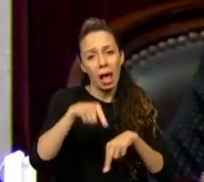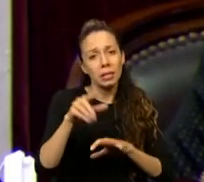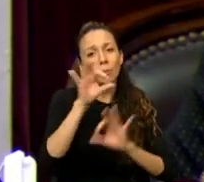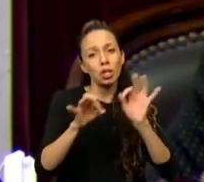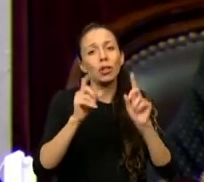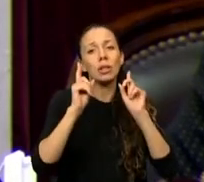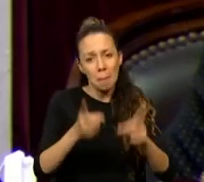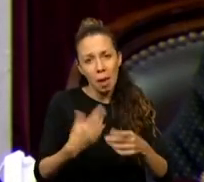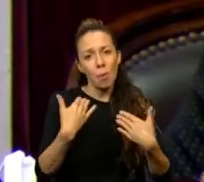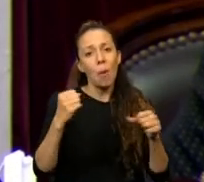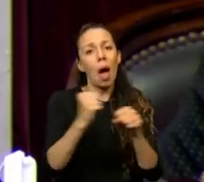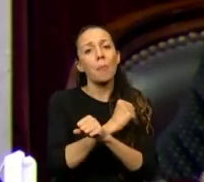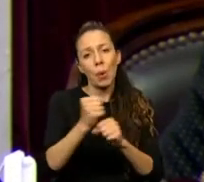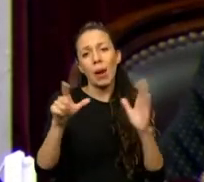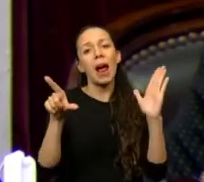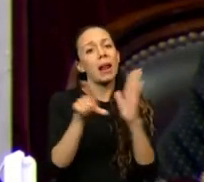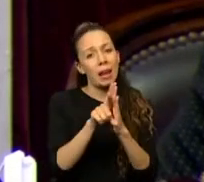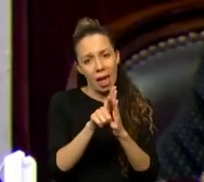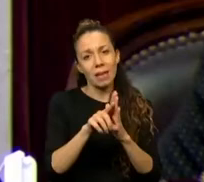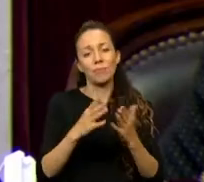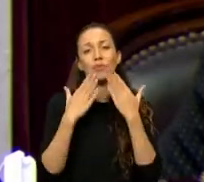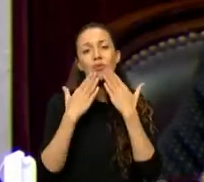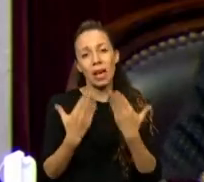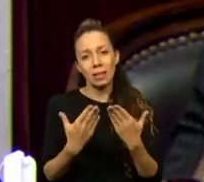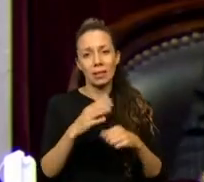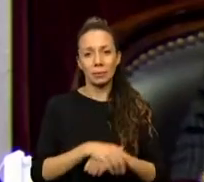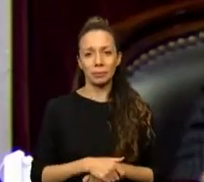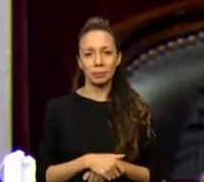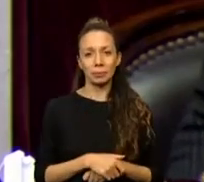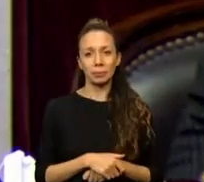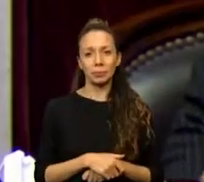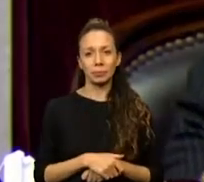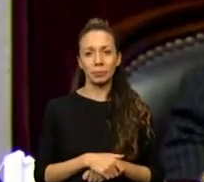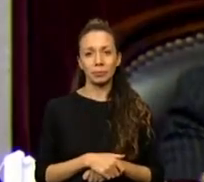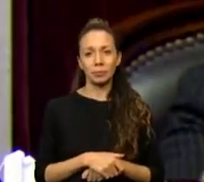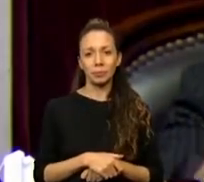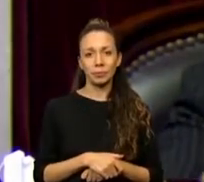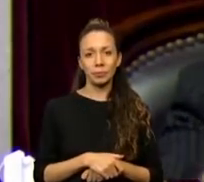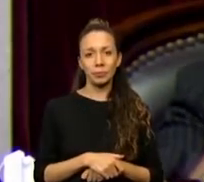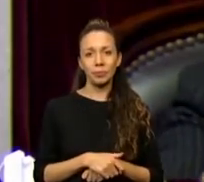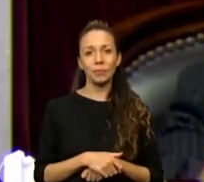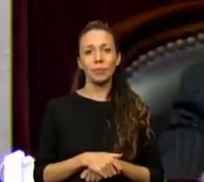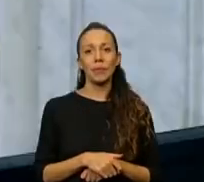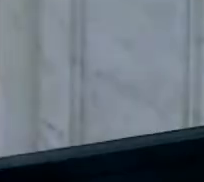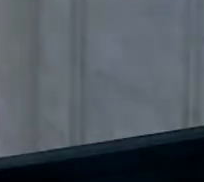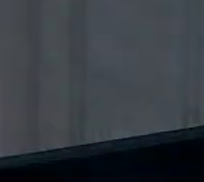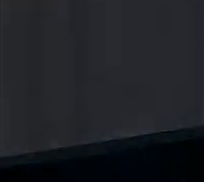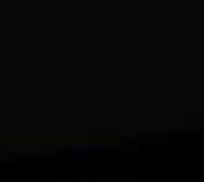este proyecto de cannabis industrial y medicinal. Gracias, señor presidente. Muchas gracias, diputada Jutrovic.